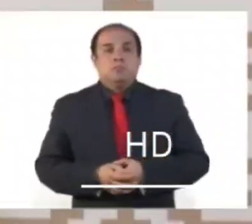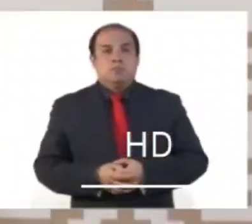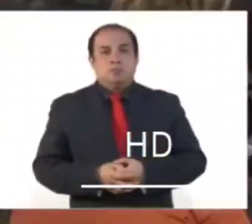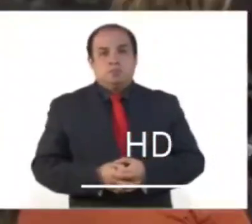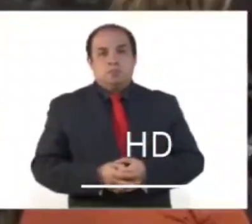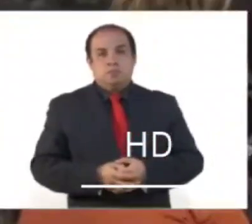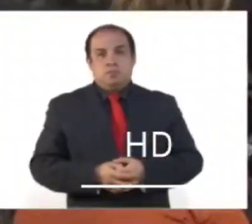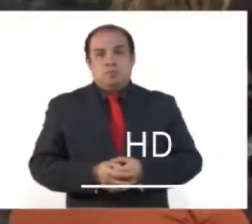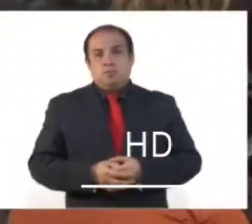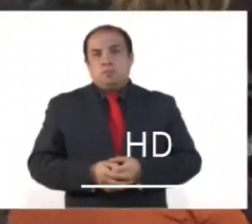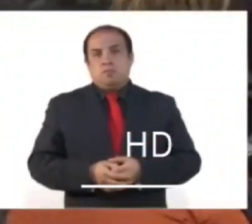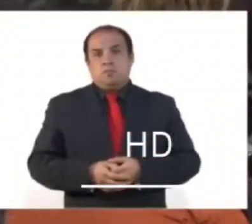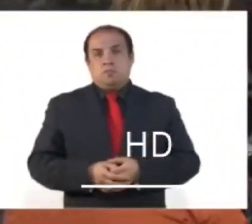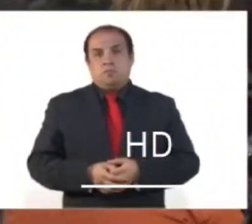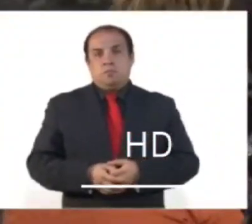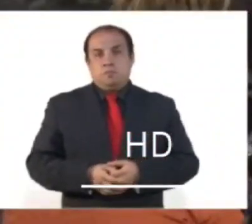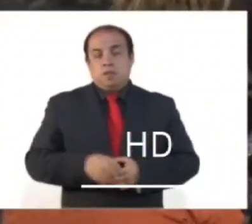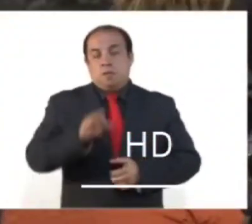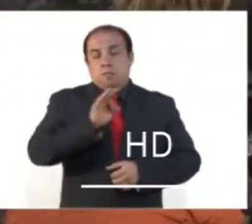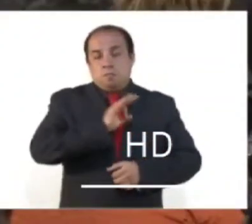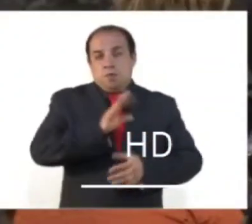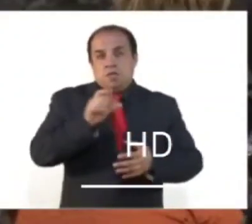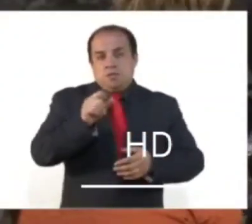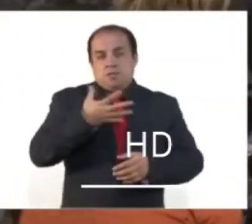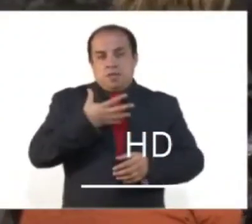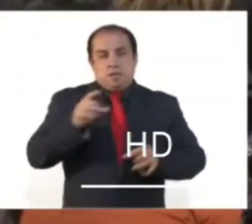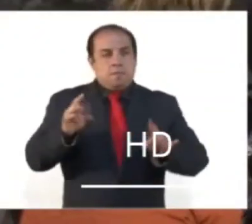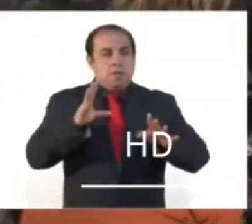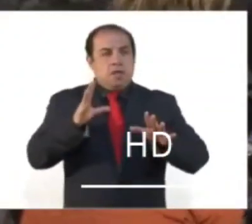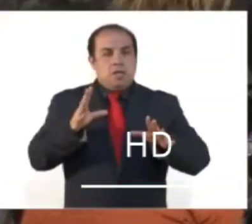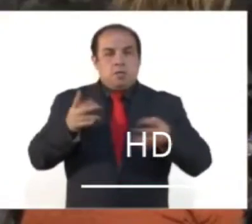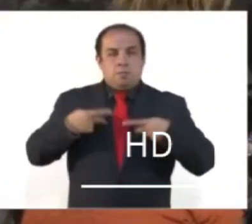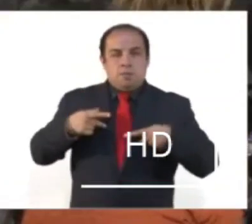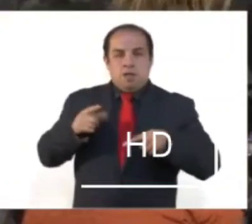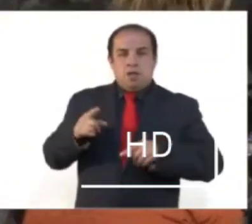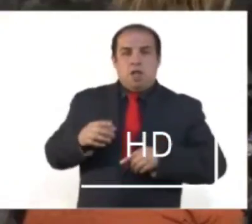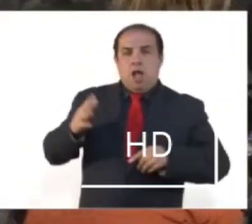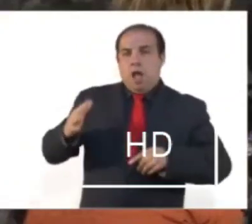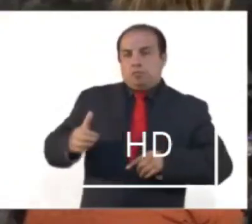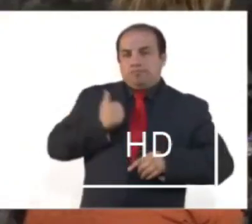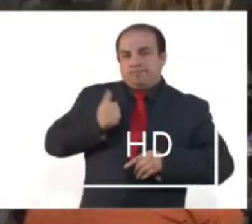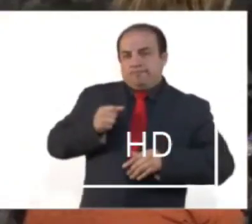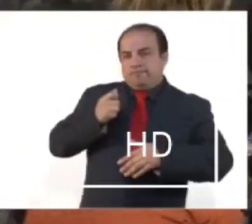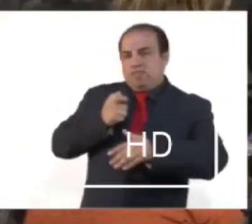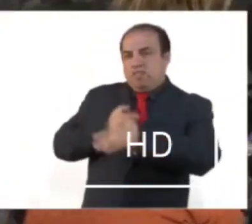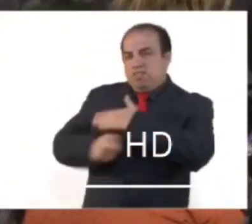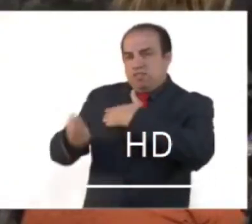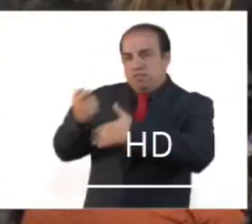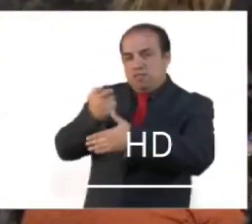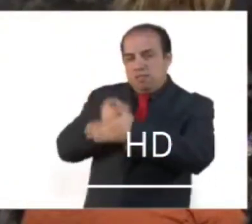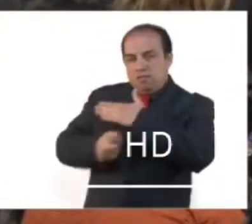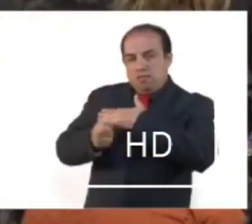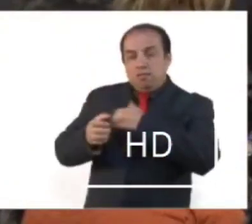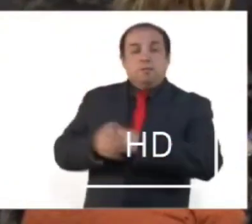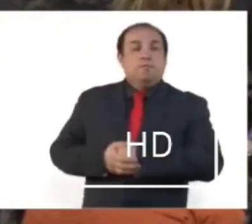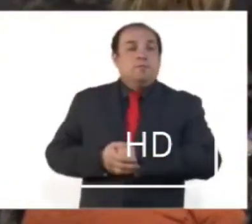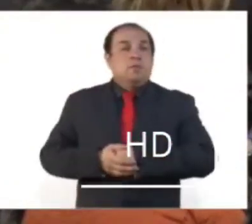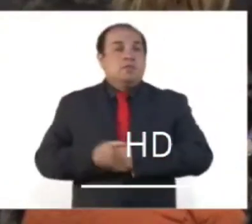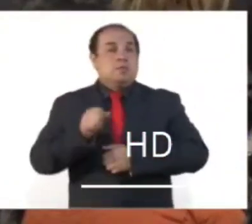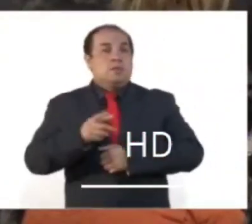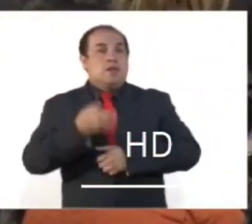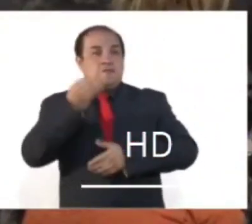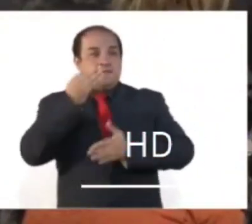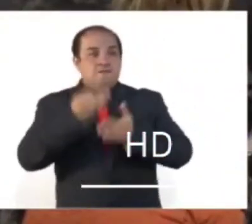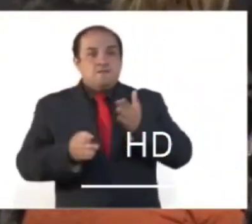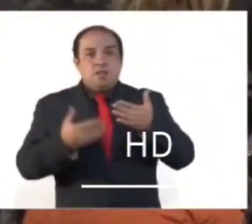cual también podía abrir resquicios de corrupción, y falta de información sobre qué se